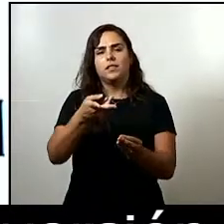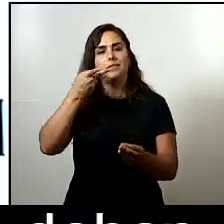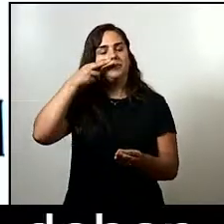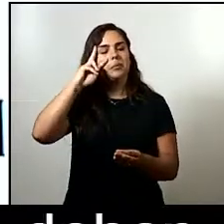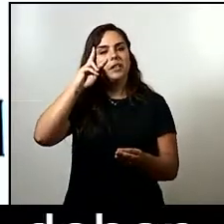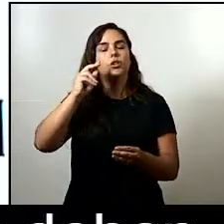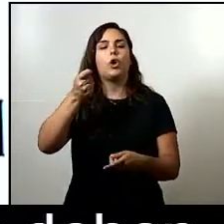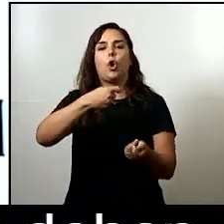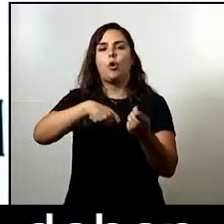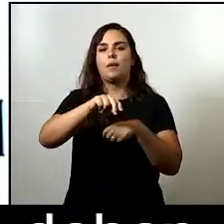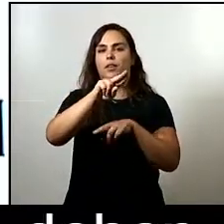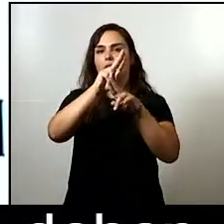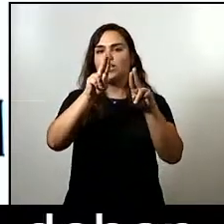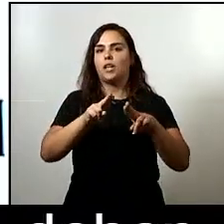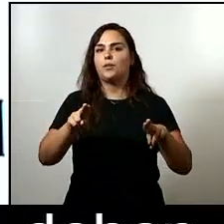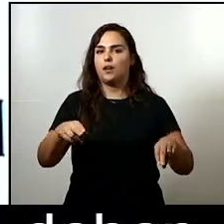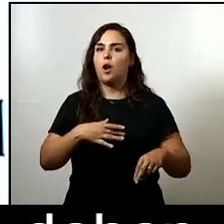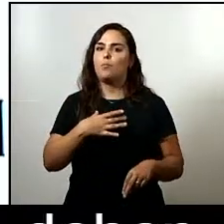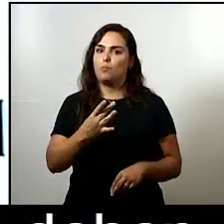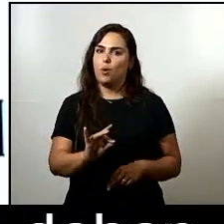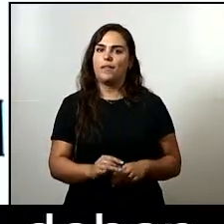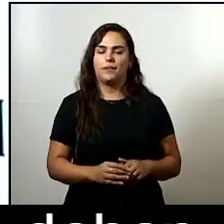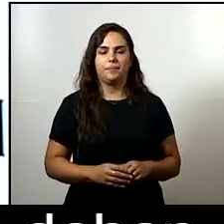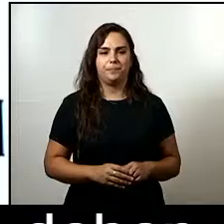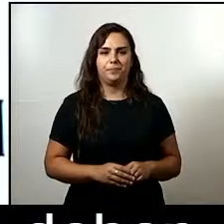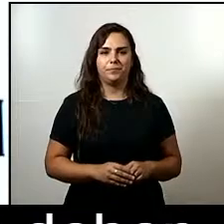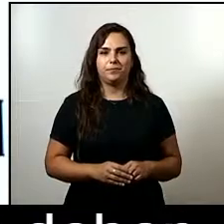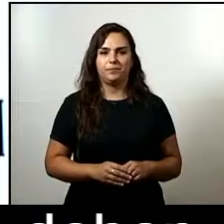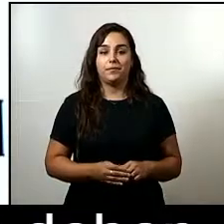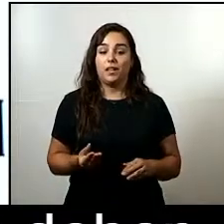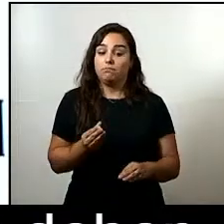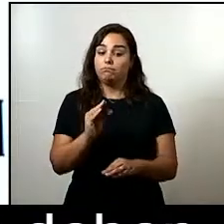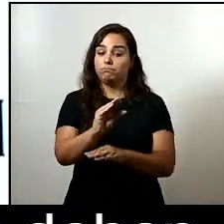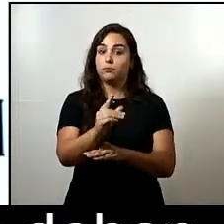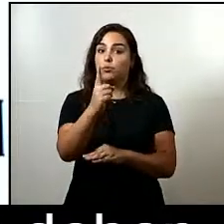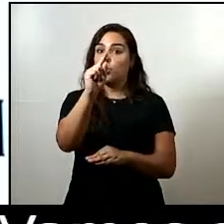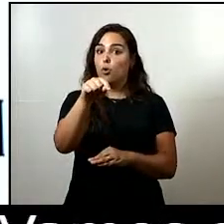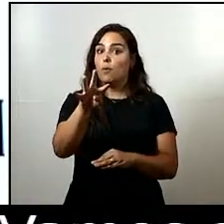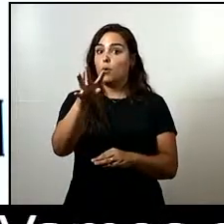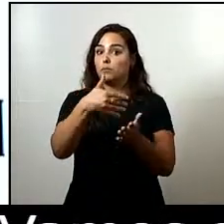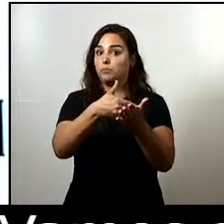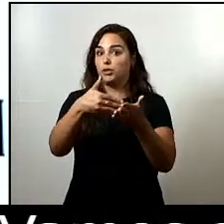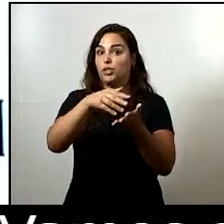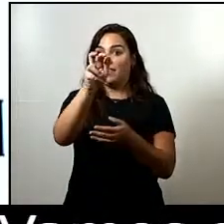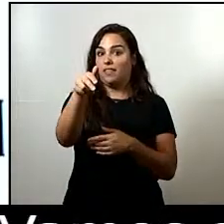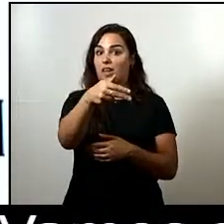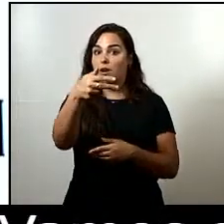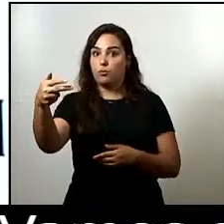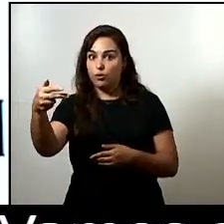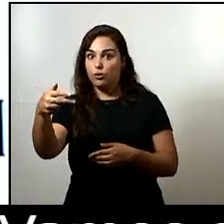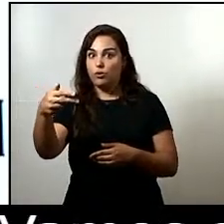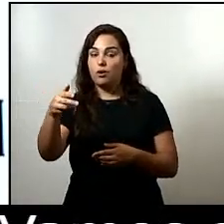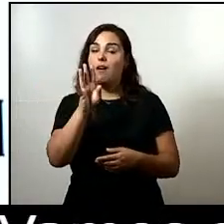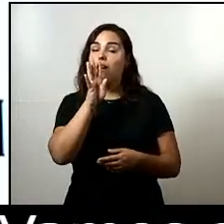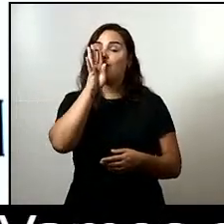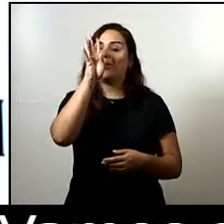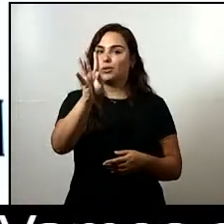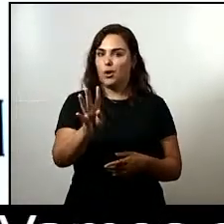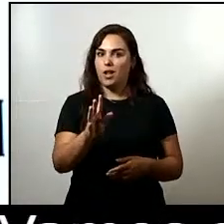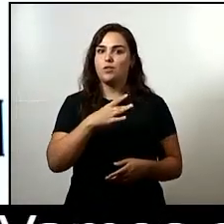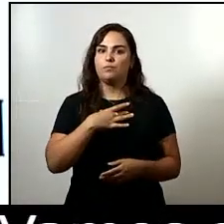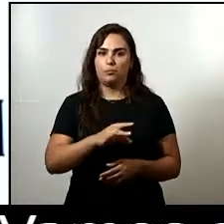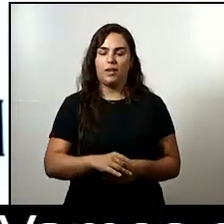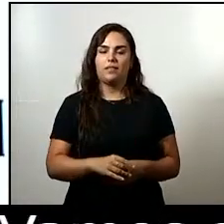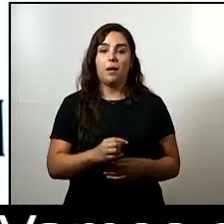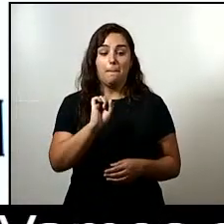en comercio internacional. Vamos a invertir 1,4 millones de euros en 4 anualidades.